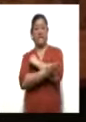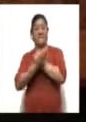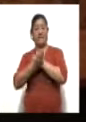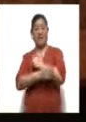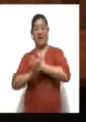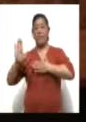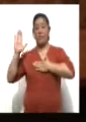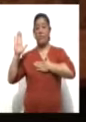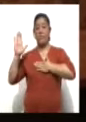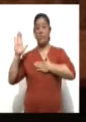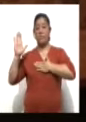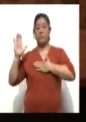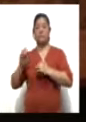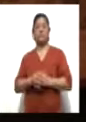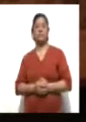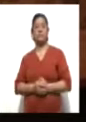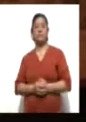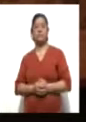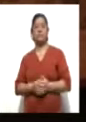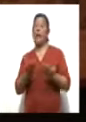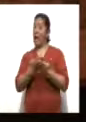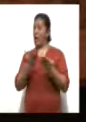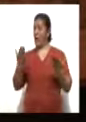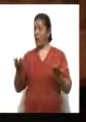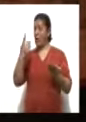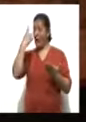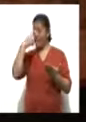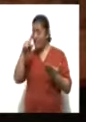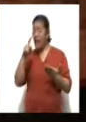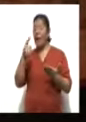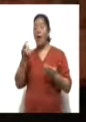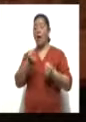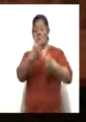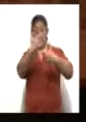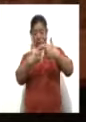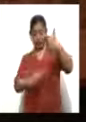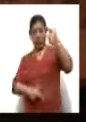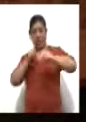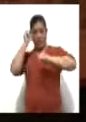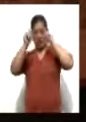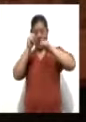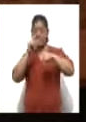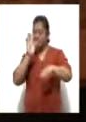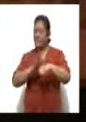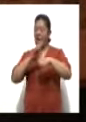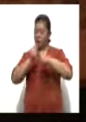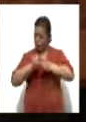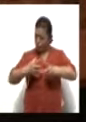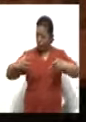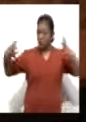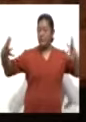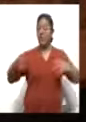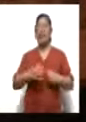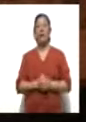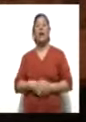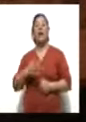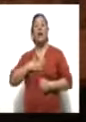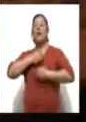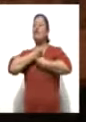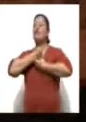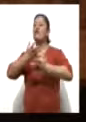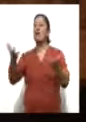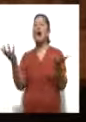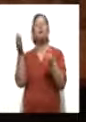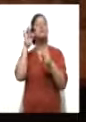esta ocasión a incrementar el inventario turístico de nuestro estado, a dar a conocer los secretos mejor guardados de